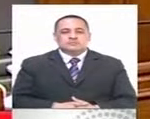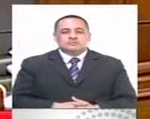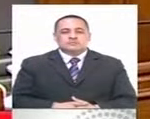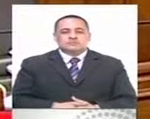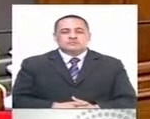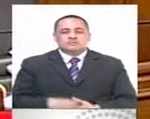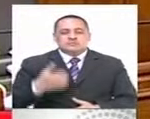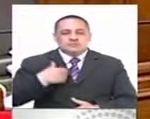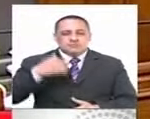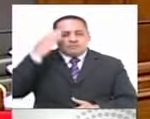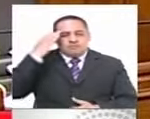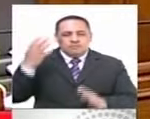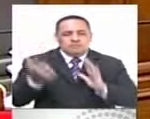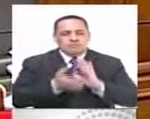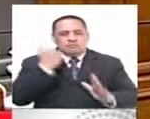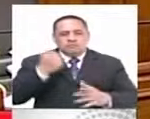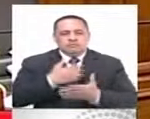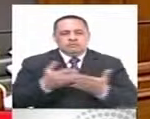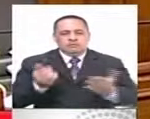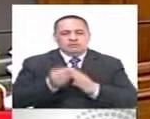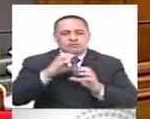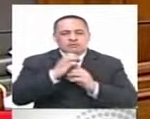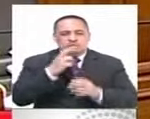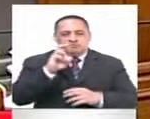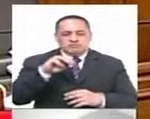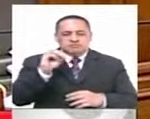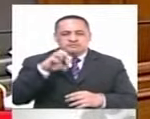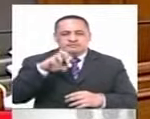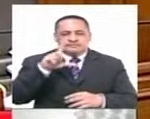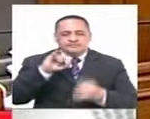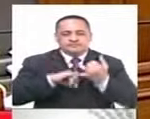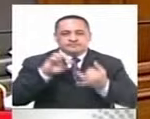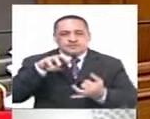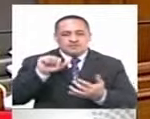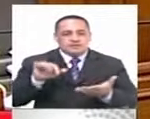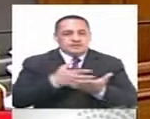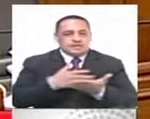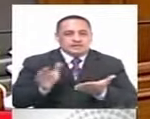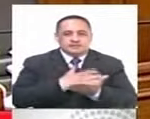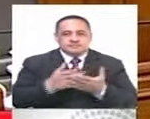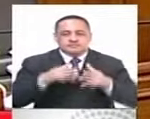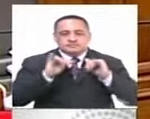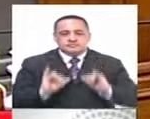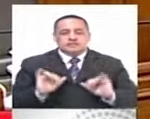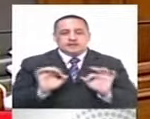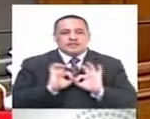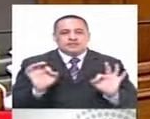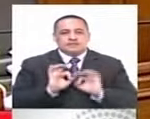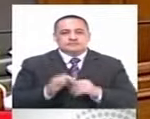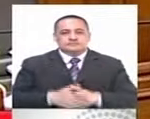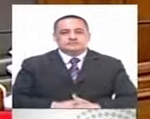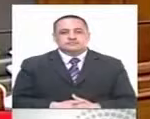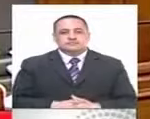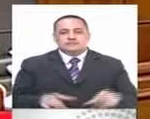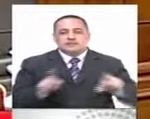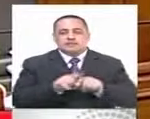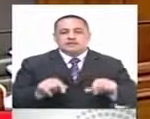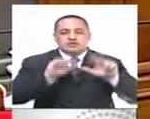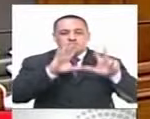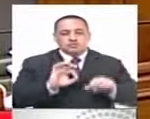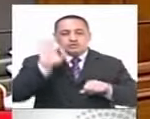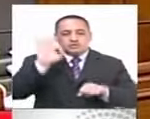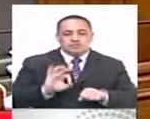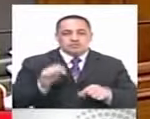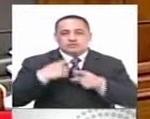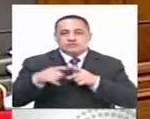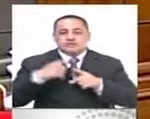Ya se llevaron todo nuestro germoplasma. Ya no nos hemos quedado sin nada. Y el 80% de